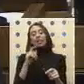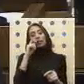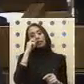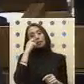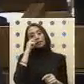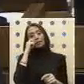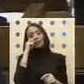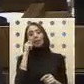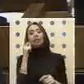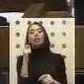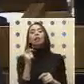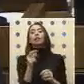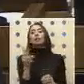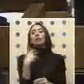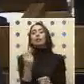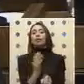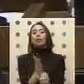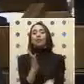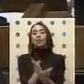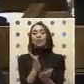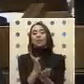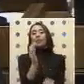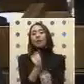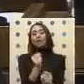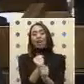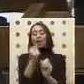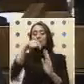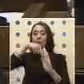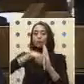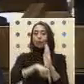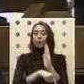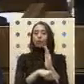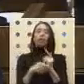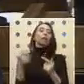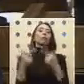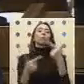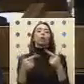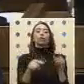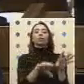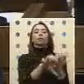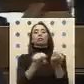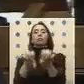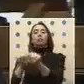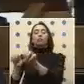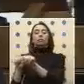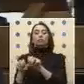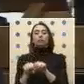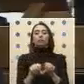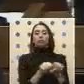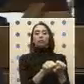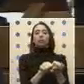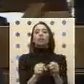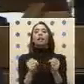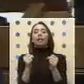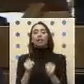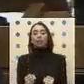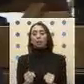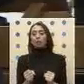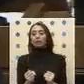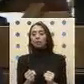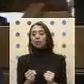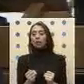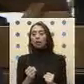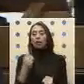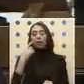de menos y que hay que trabajar por profundizar, que es la política de los acuerdos, que es la capacidad de